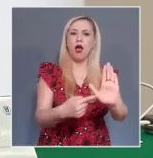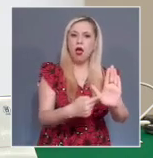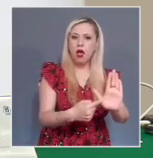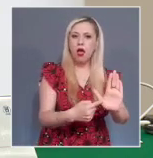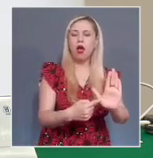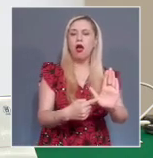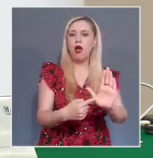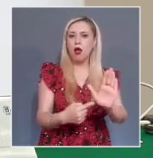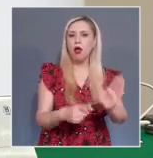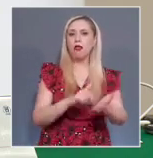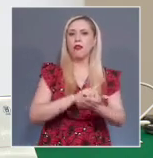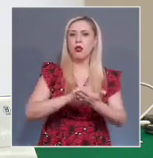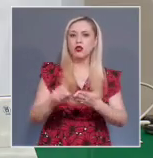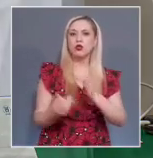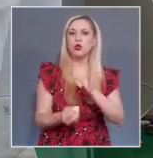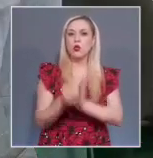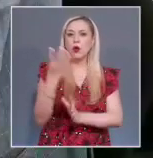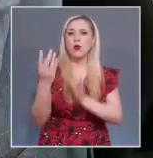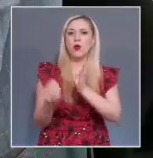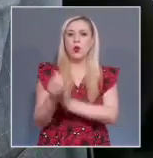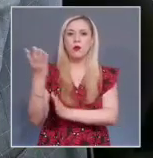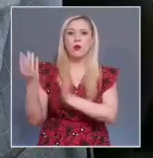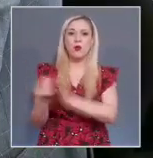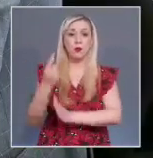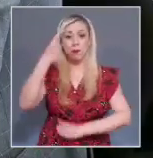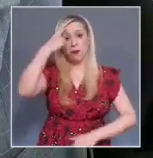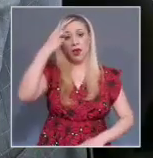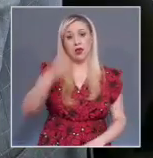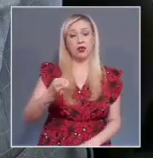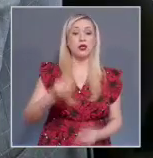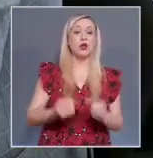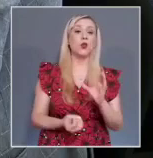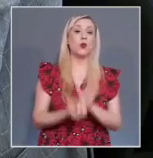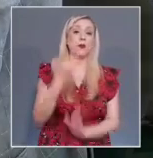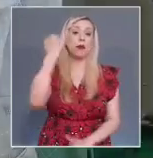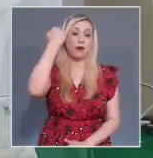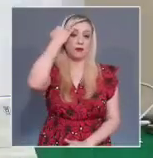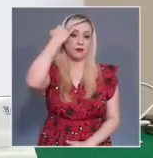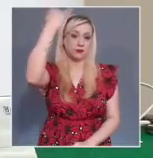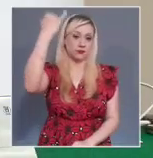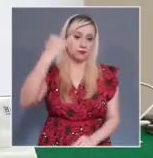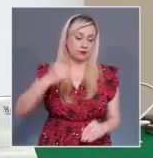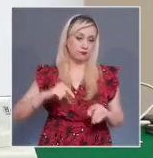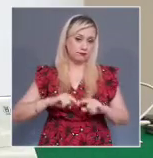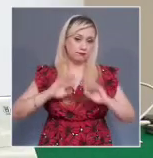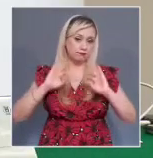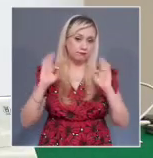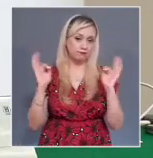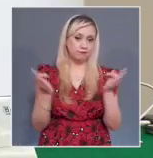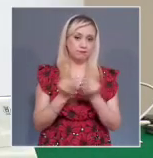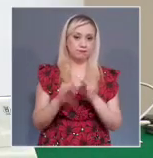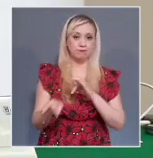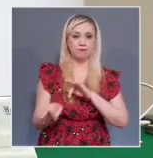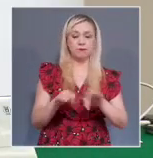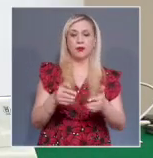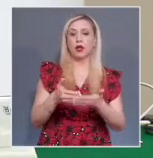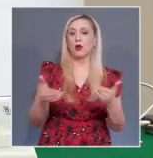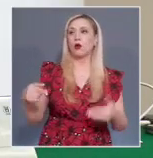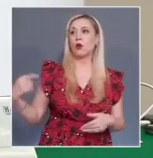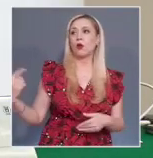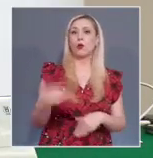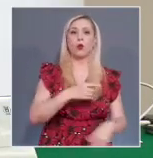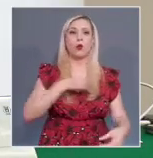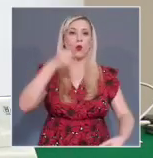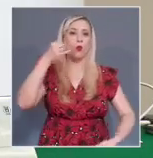forman parte de este nuevo paradigma. Destacaron que lo anterior permitiría a las y los jueces la progresividad de los